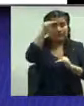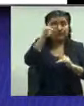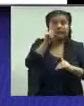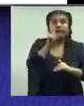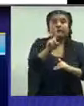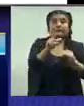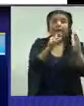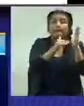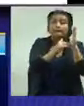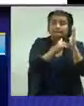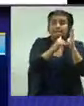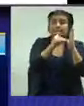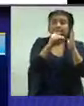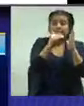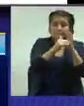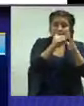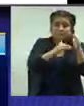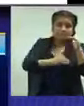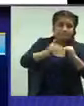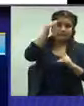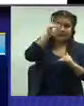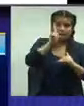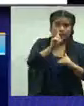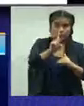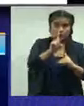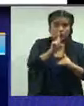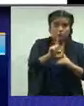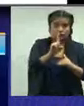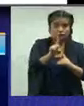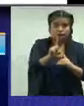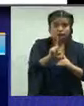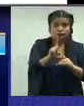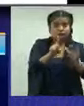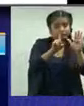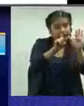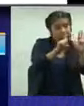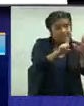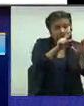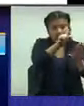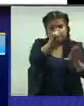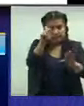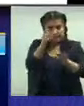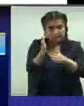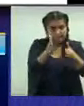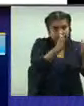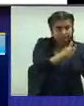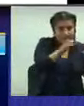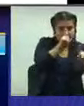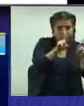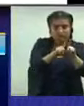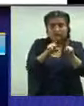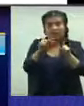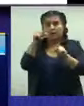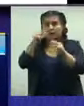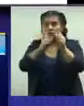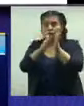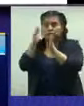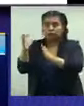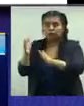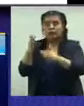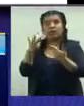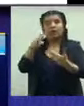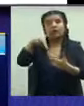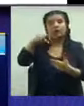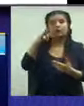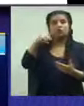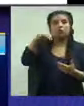millones de quetzales de un semestre y poquito al segundo semestre, cuando no es nómina? Si fuera nómina,